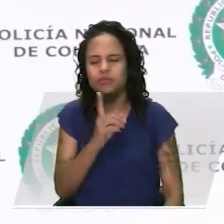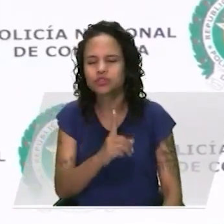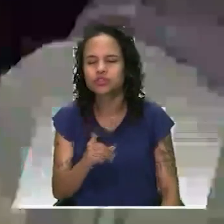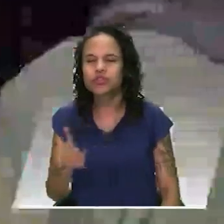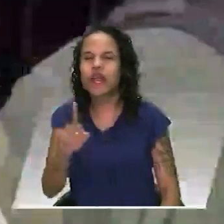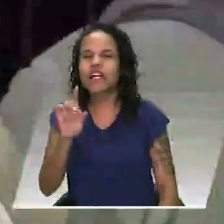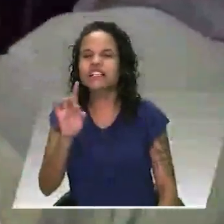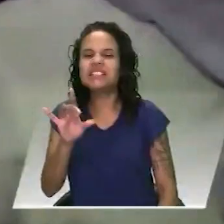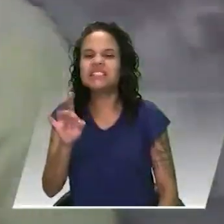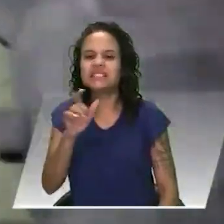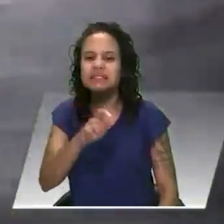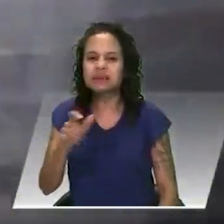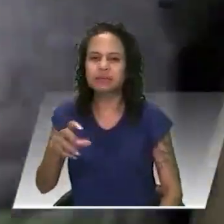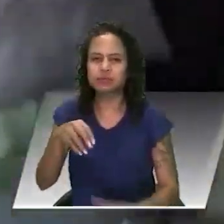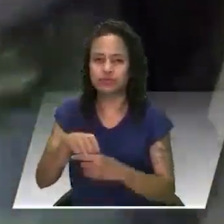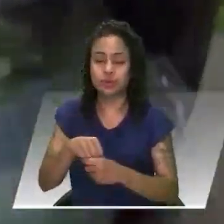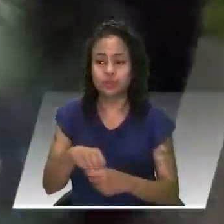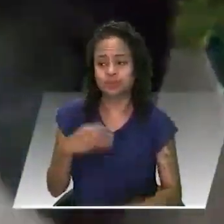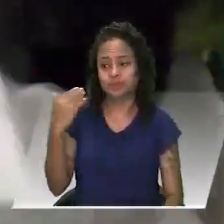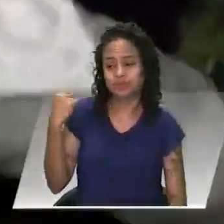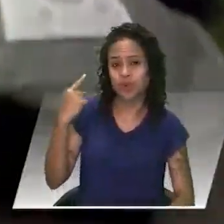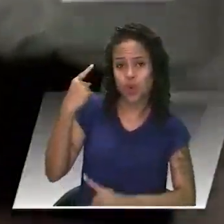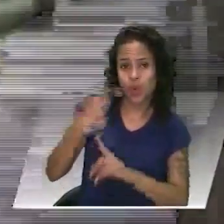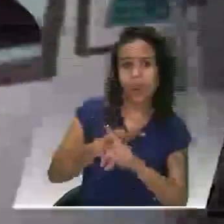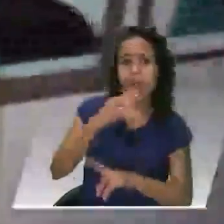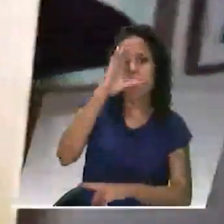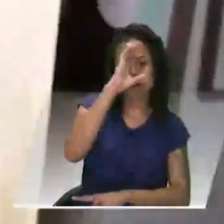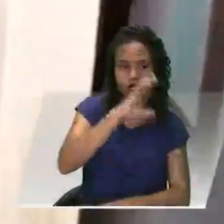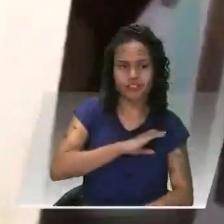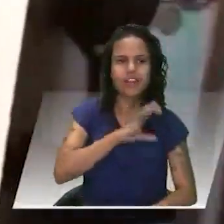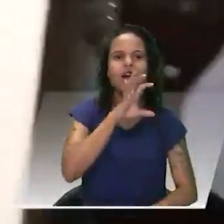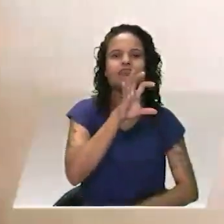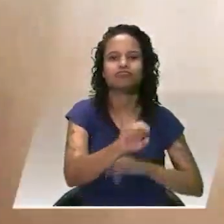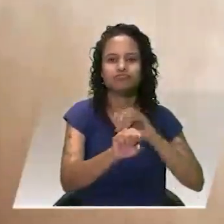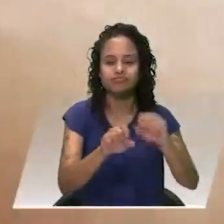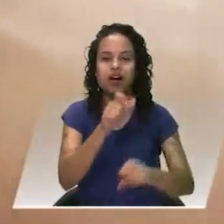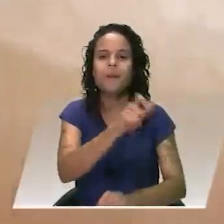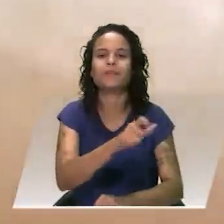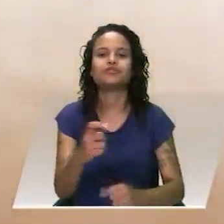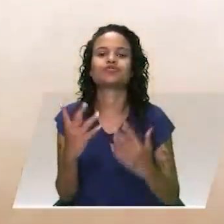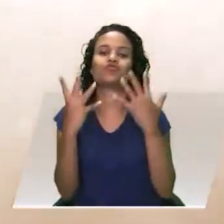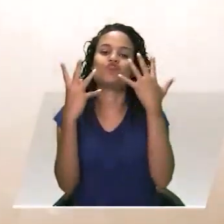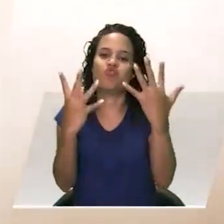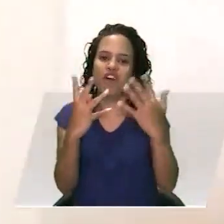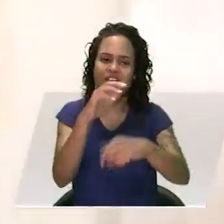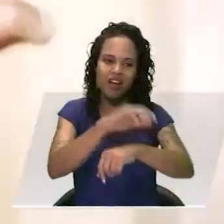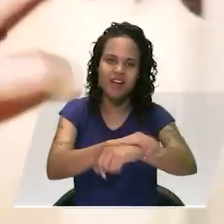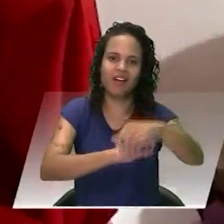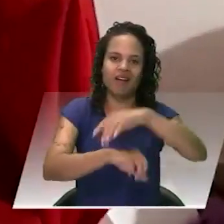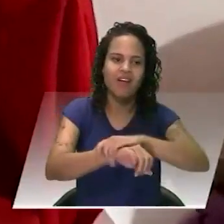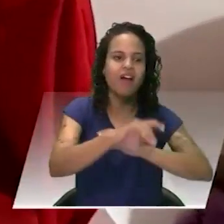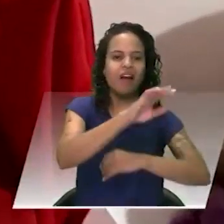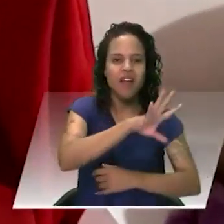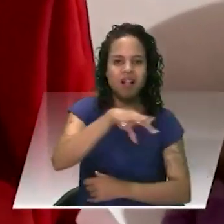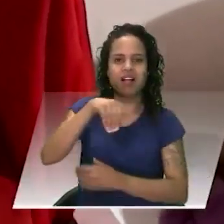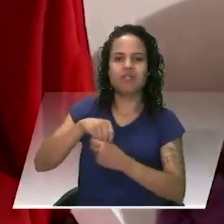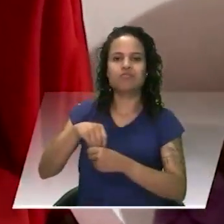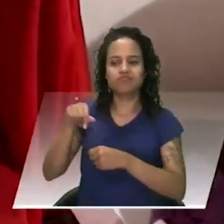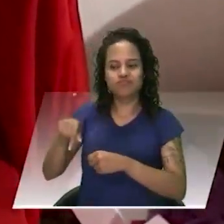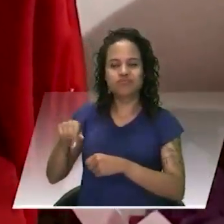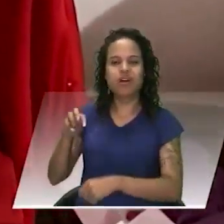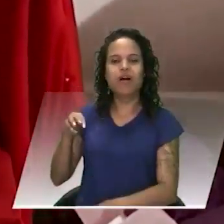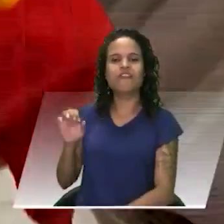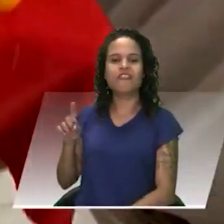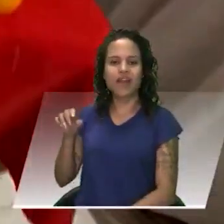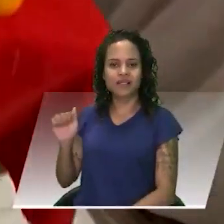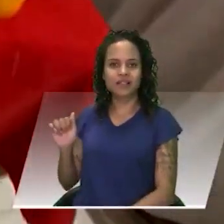delictiva hace un mes la policía confirmó que fueron capturadas nueve personas que al parecer pertenecían a la estructura el mesa y que utilizaban rituales